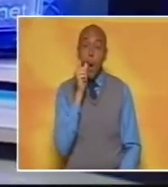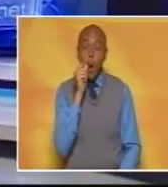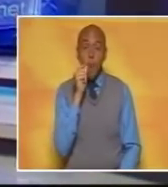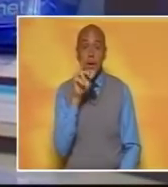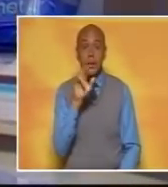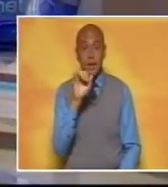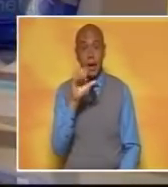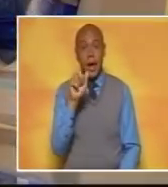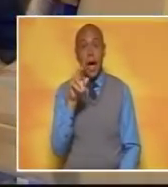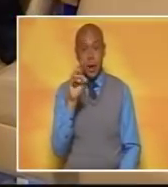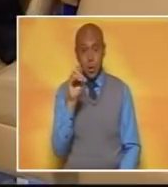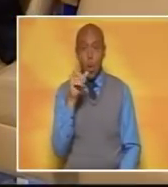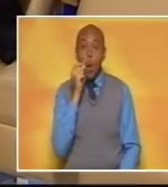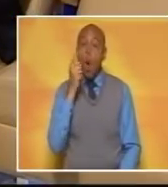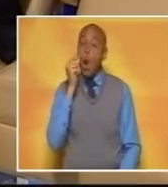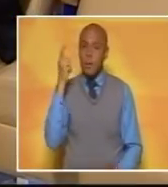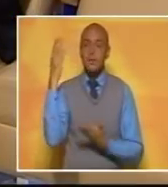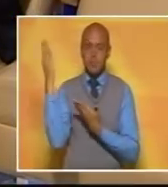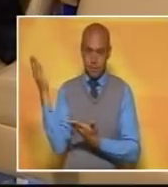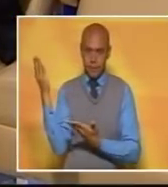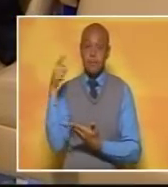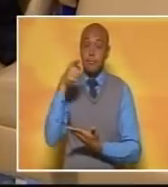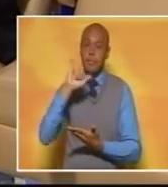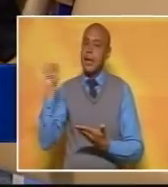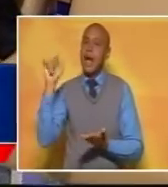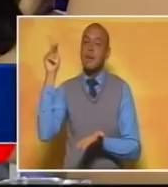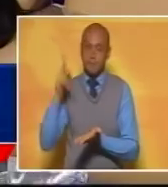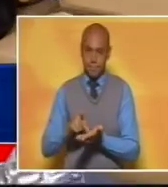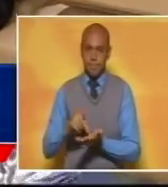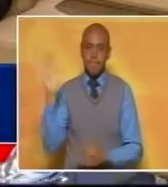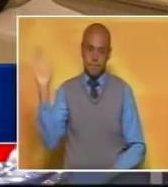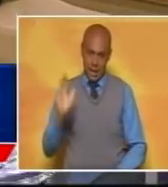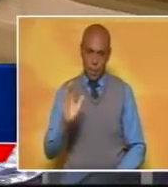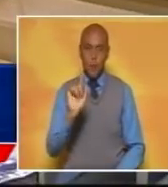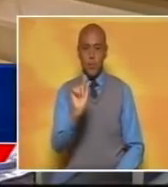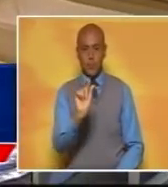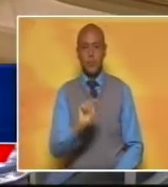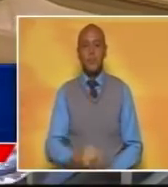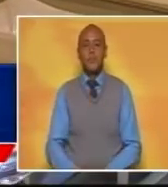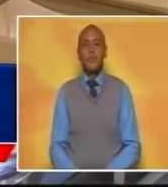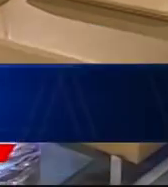constituyente y diputado ante la Asamblea Nacional. Ya está aquí en el estudio, ya venimos.